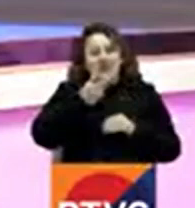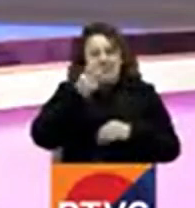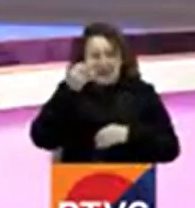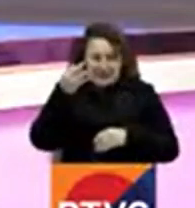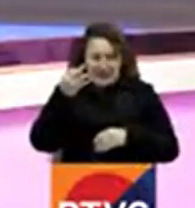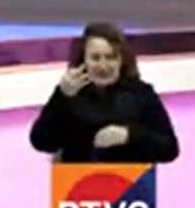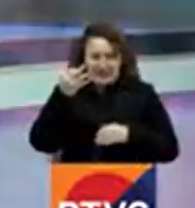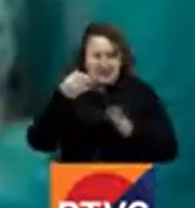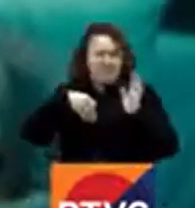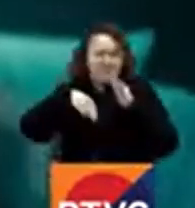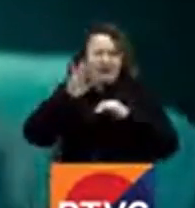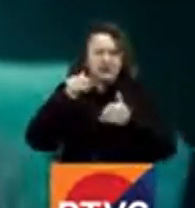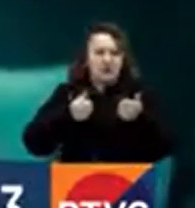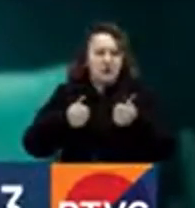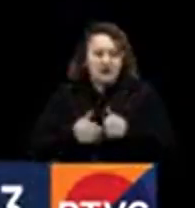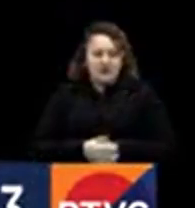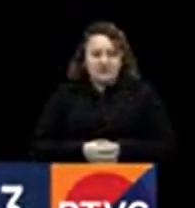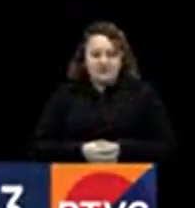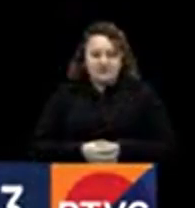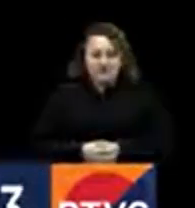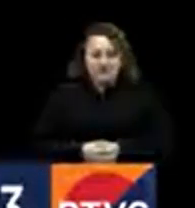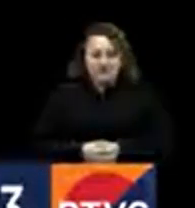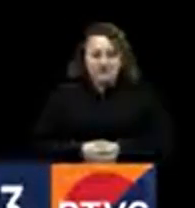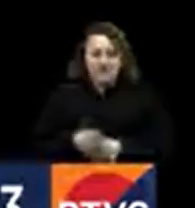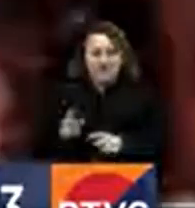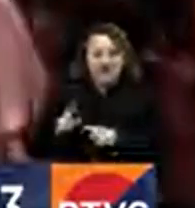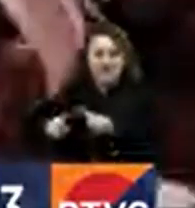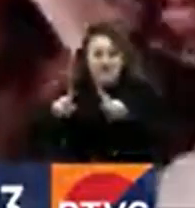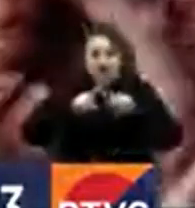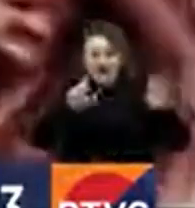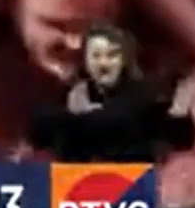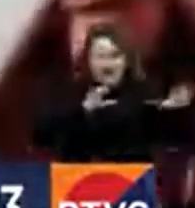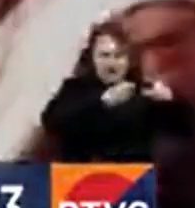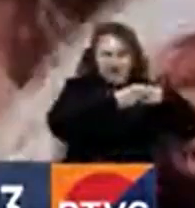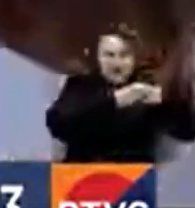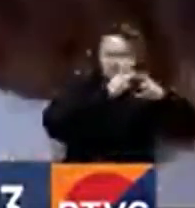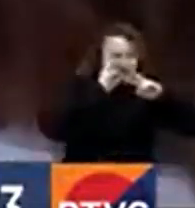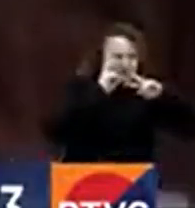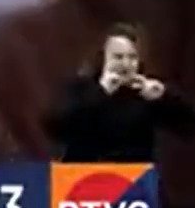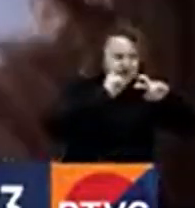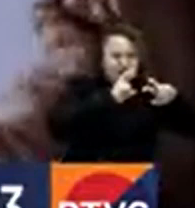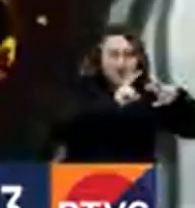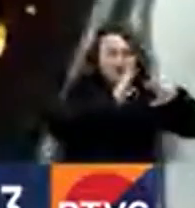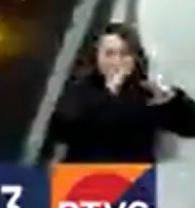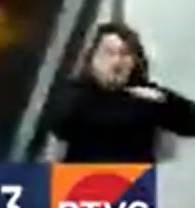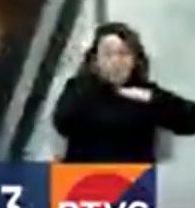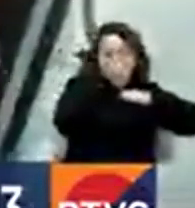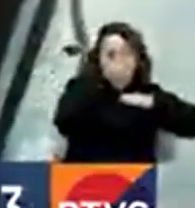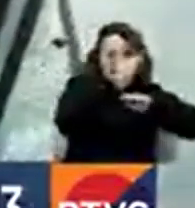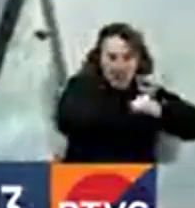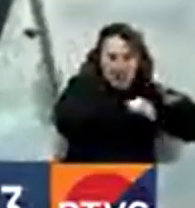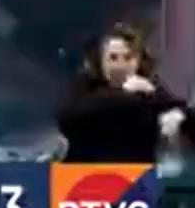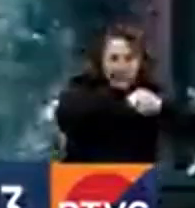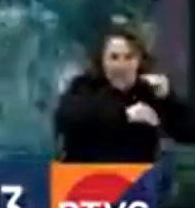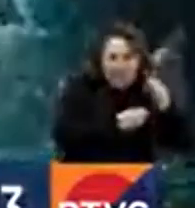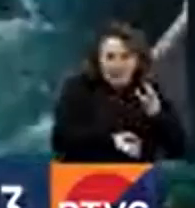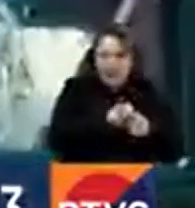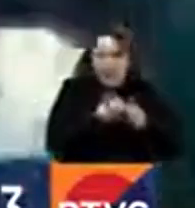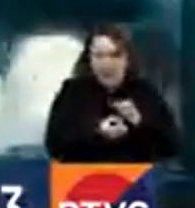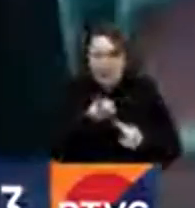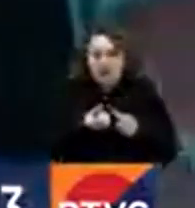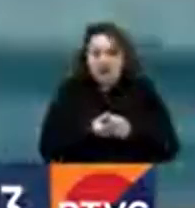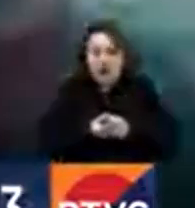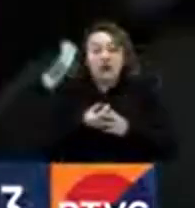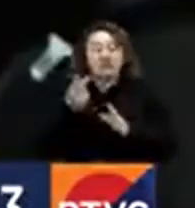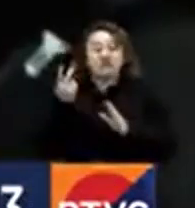ellas. Los diferentes estudios de cine en el mundo están con sus equipos listos para estrenar en 2024